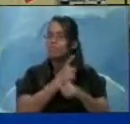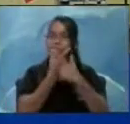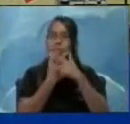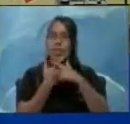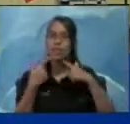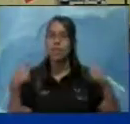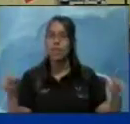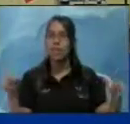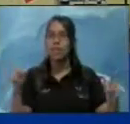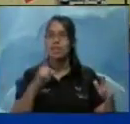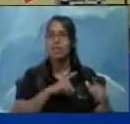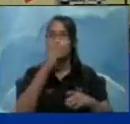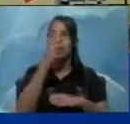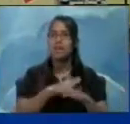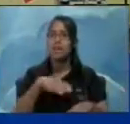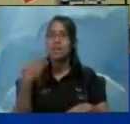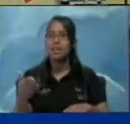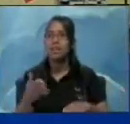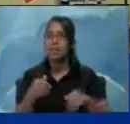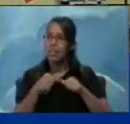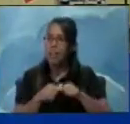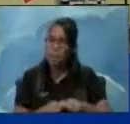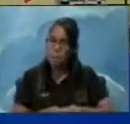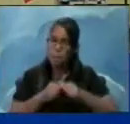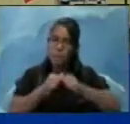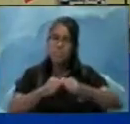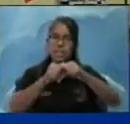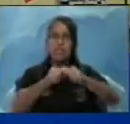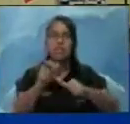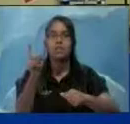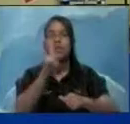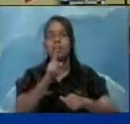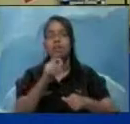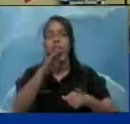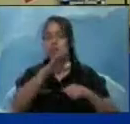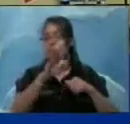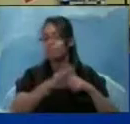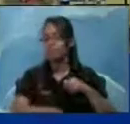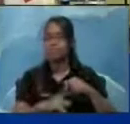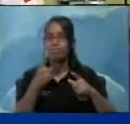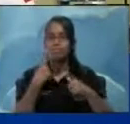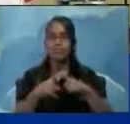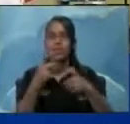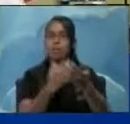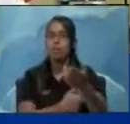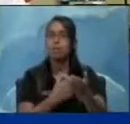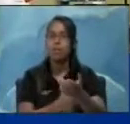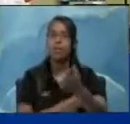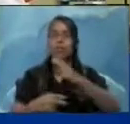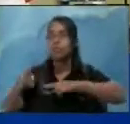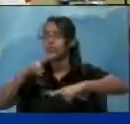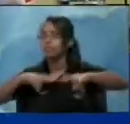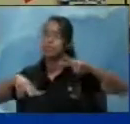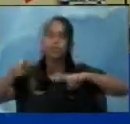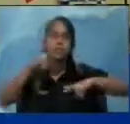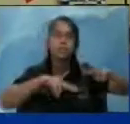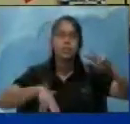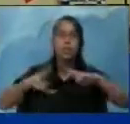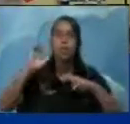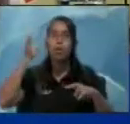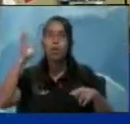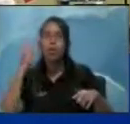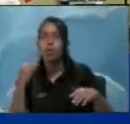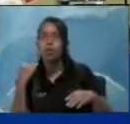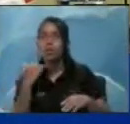diferencia entre el que persevera y el que anda mis amados hermanos rodando como la basura Como